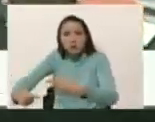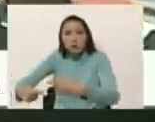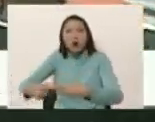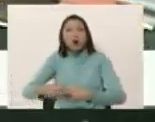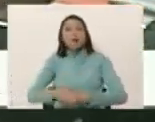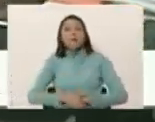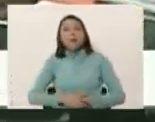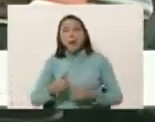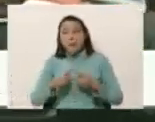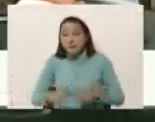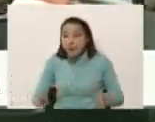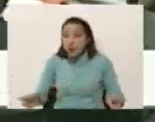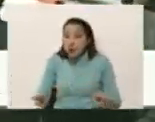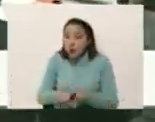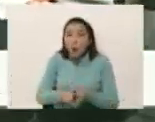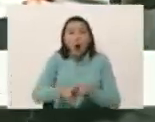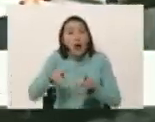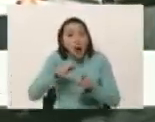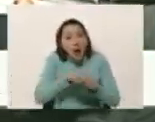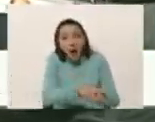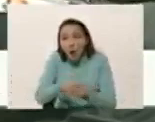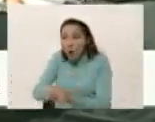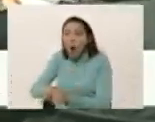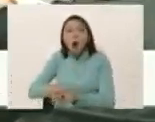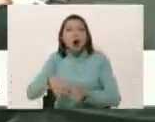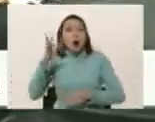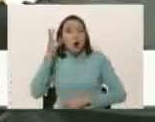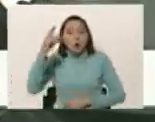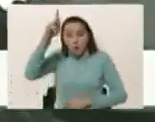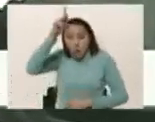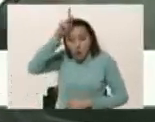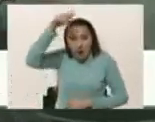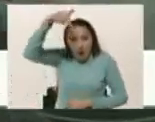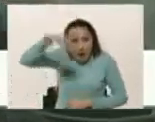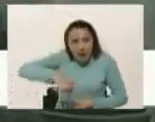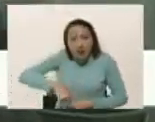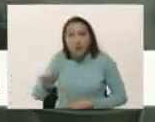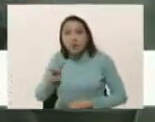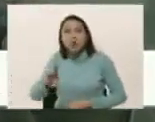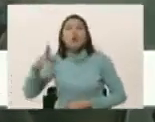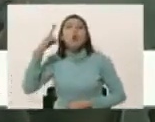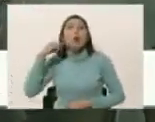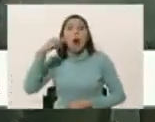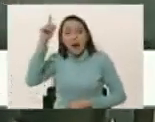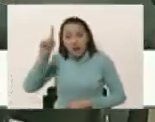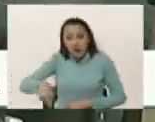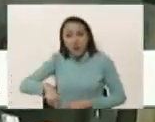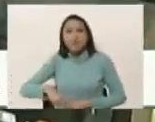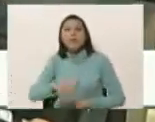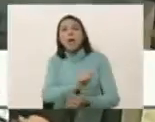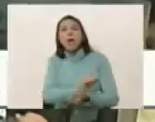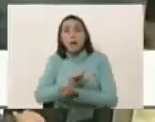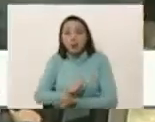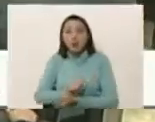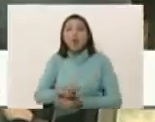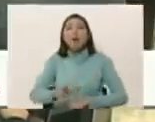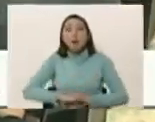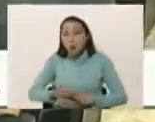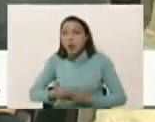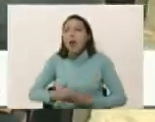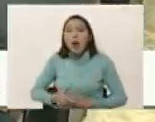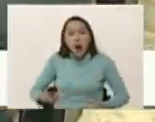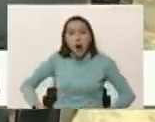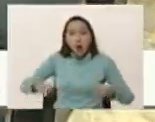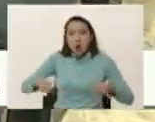la huella de la violación a nuestras mujeres indígenas y a las mujeres negras que bajaron como mercancías de los